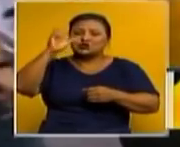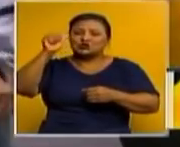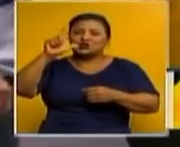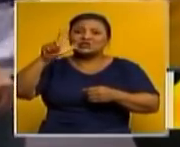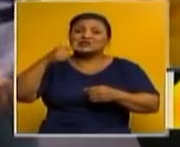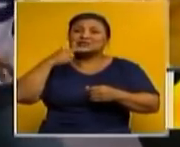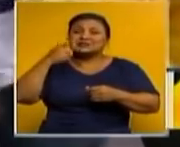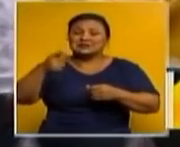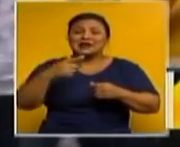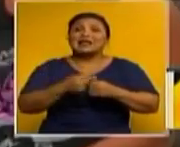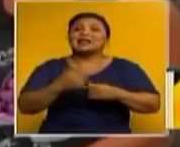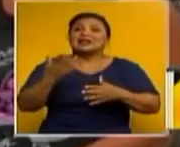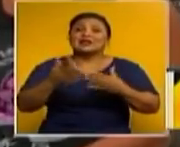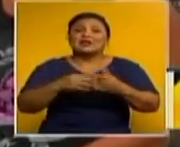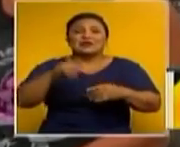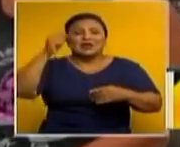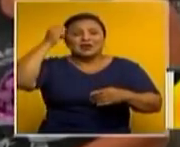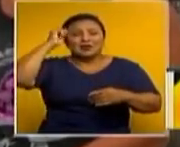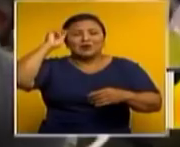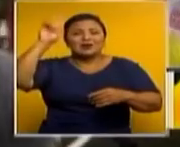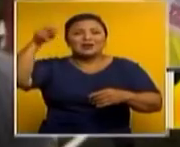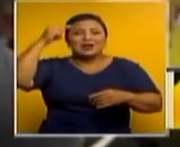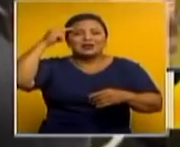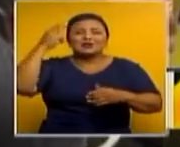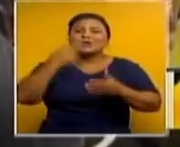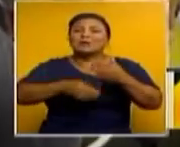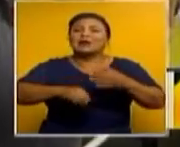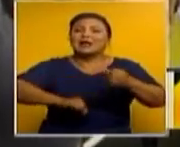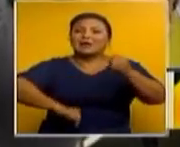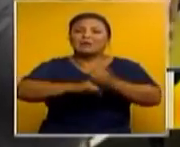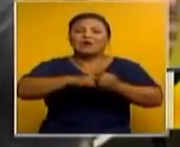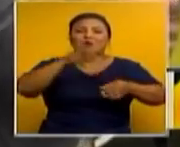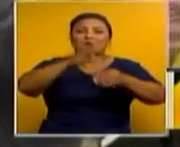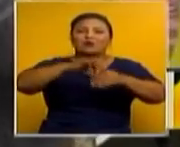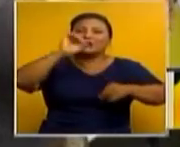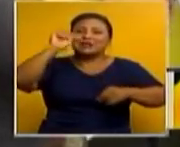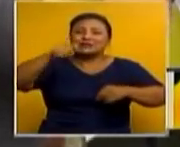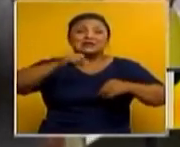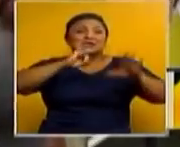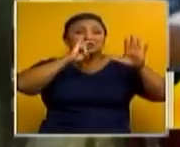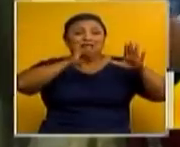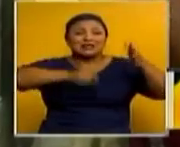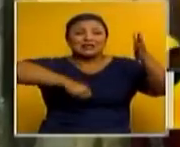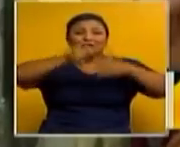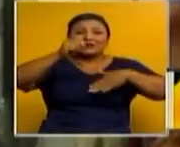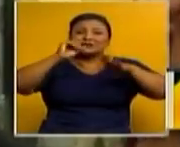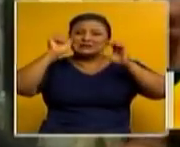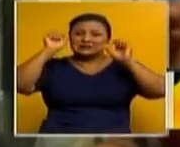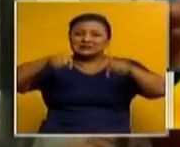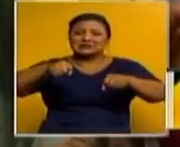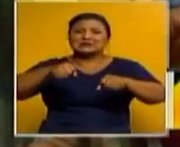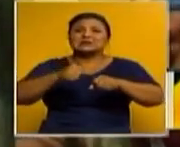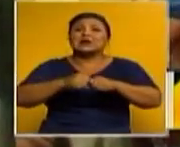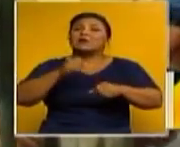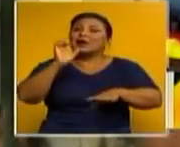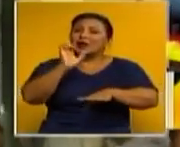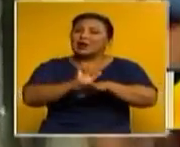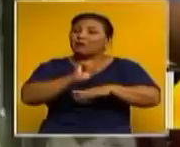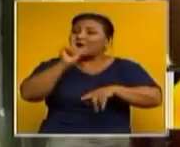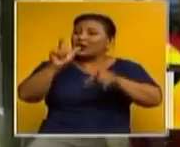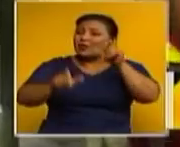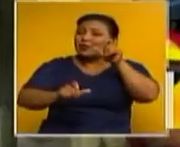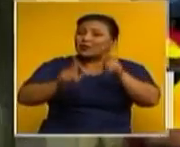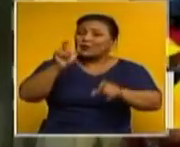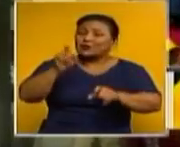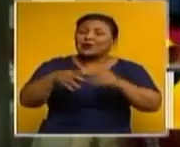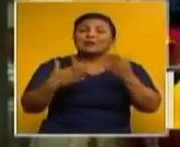Guayaquil. Allí sus líderes recordaron sus razones para votar sí. 7 veces sí por el Ecuador y por cada una de las personas a las